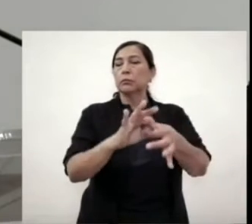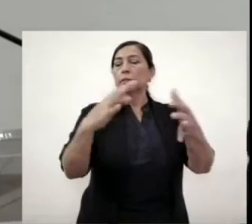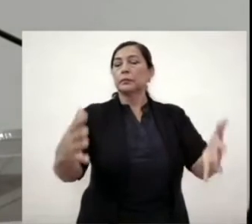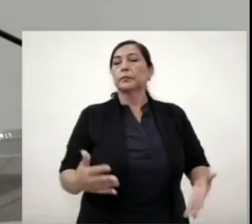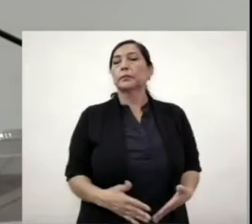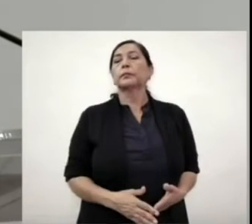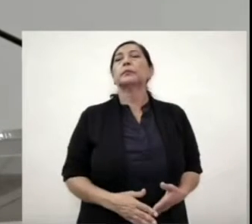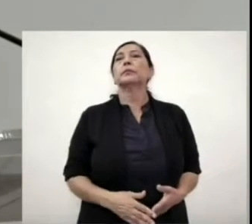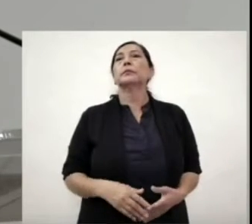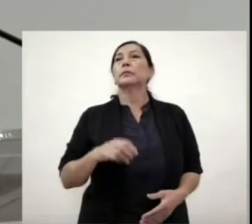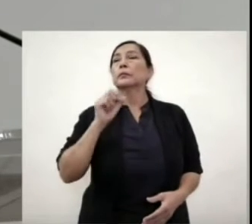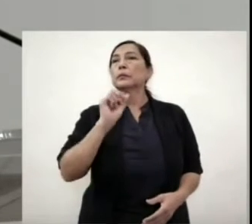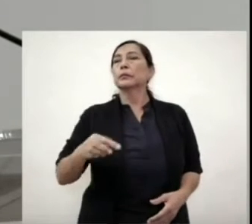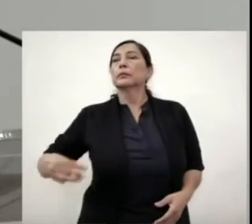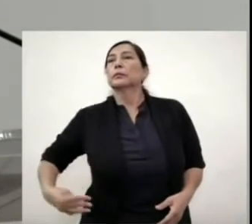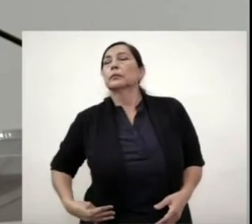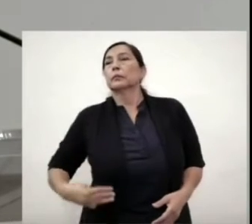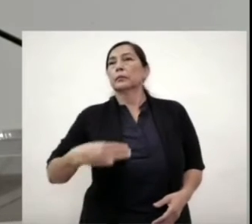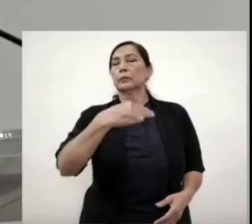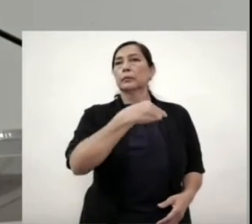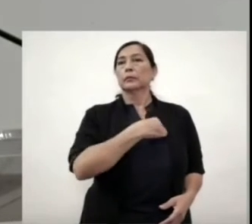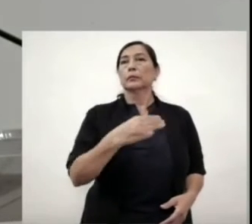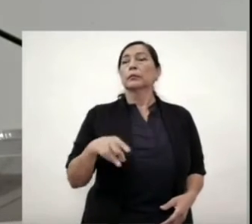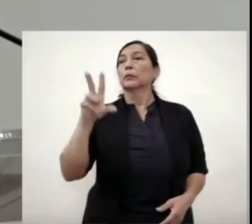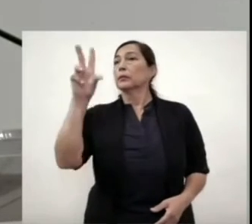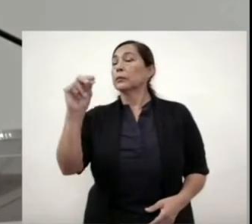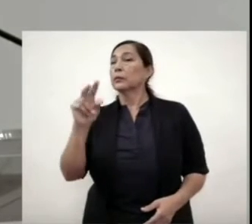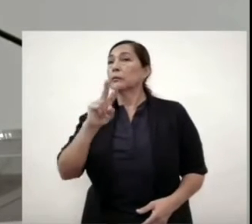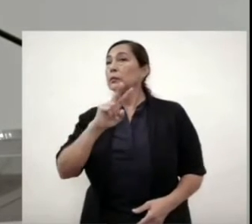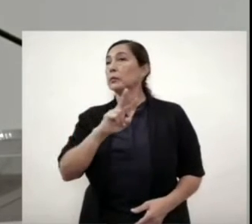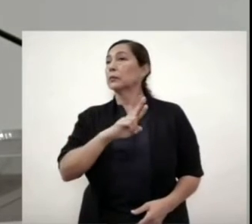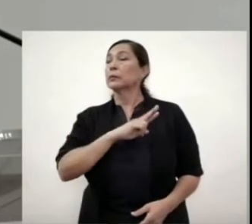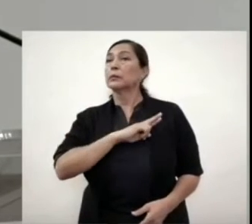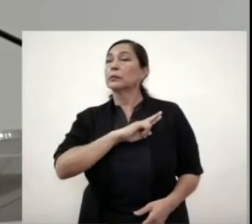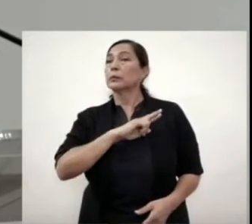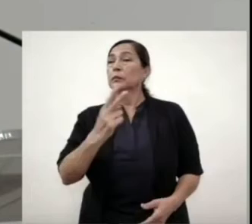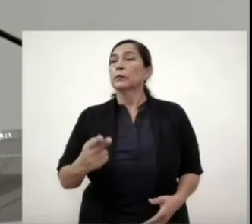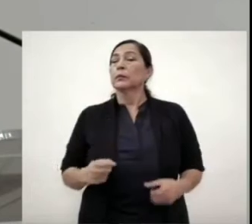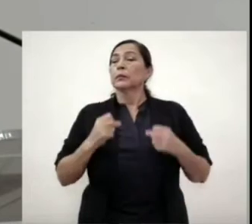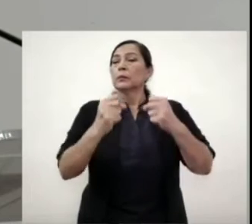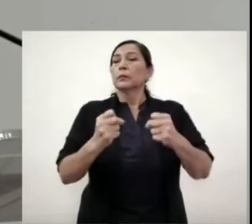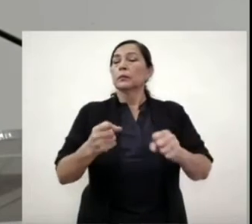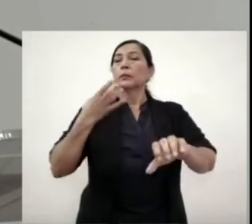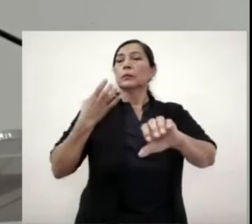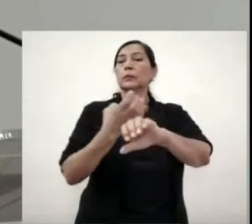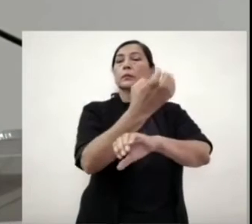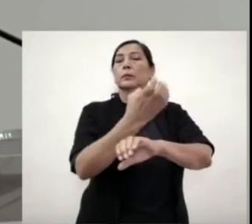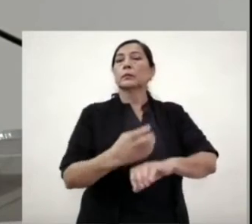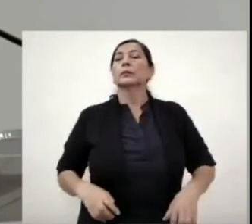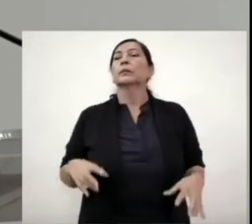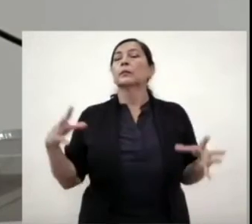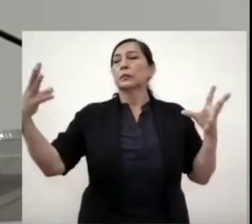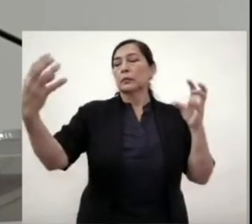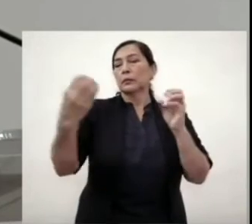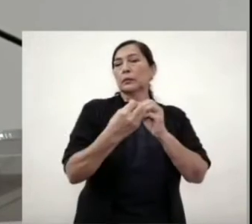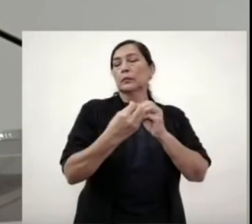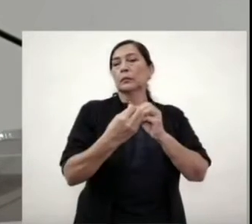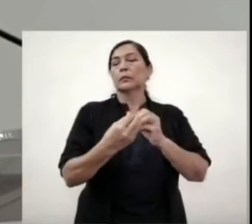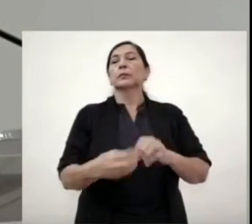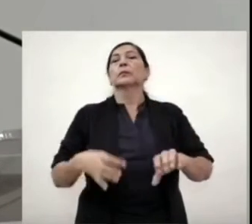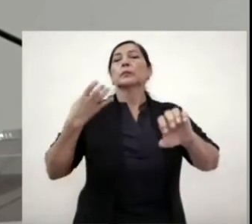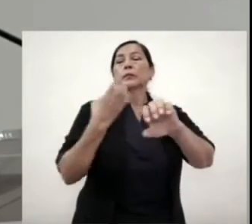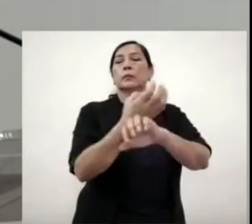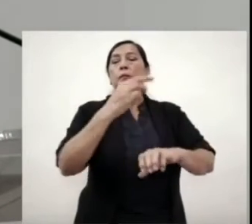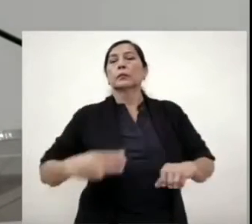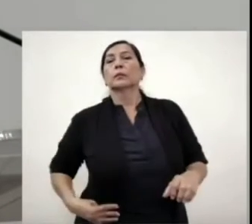nivel municipal. No es solamente un esfuerzo estatal, sino es un esfuerzo conjunto con